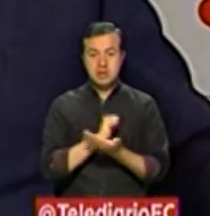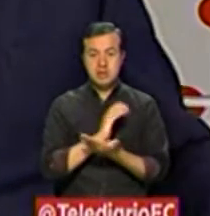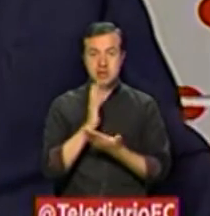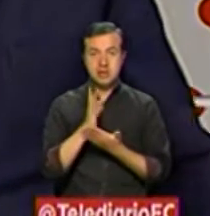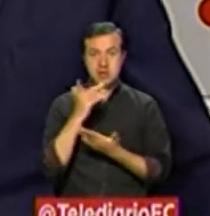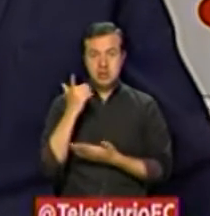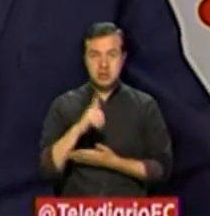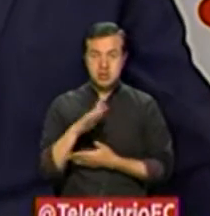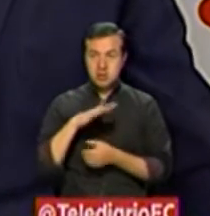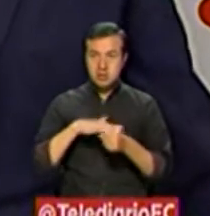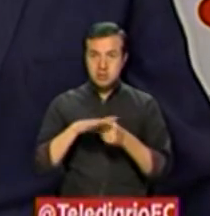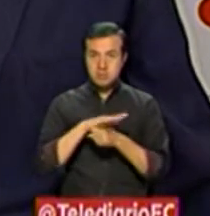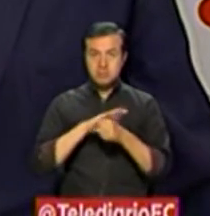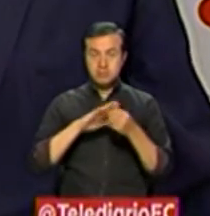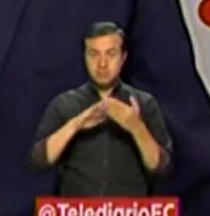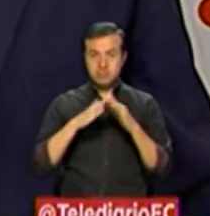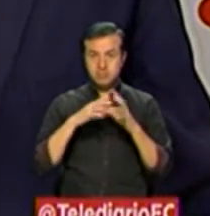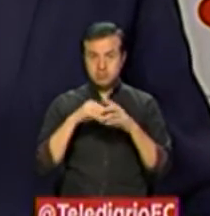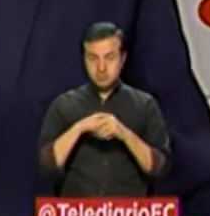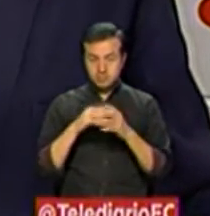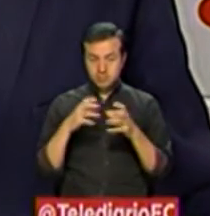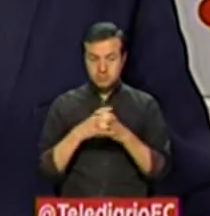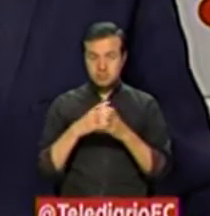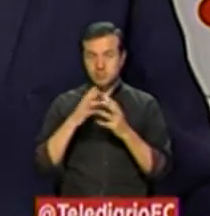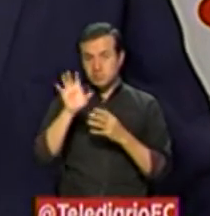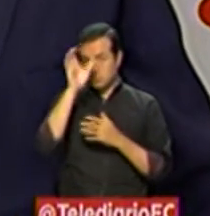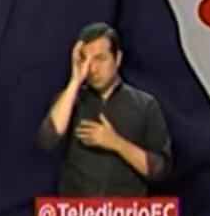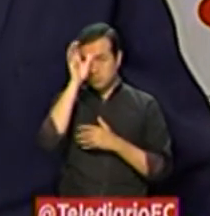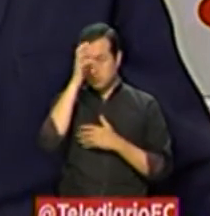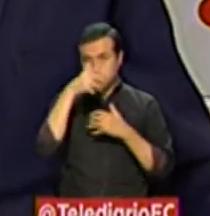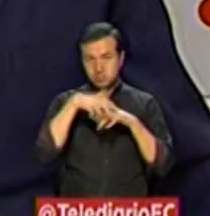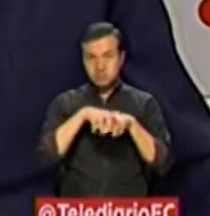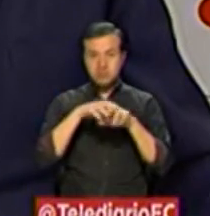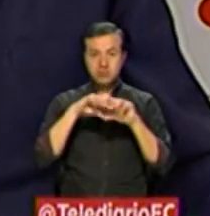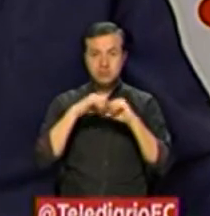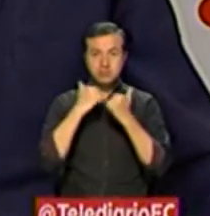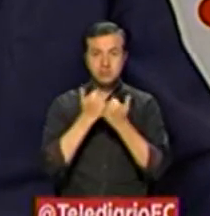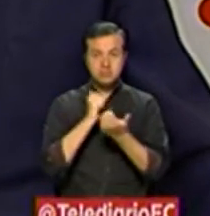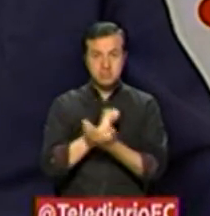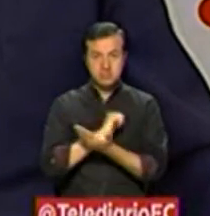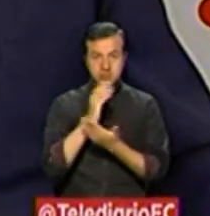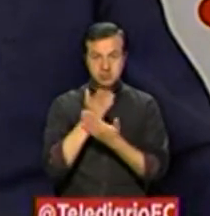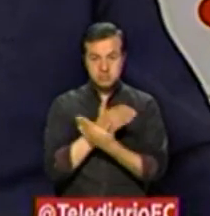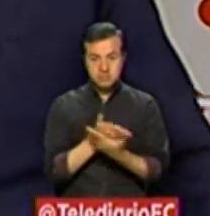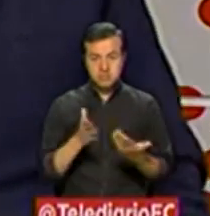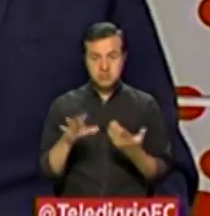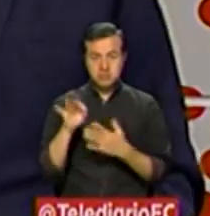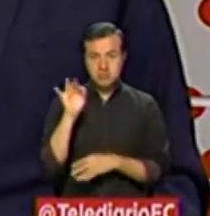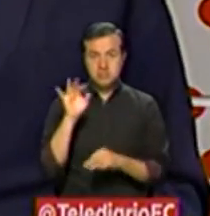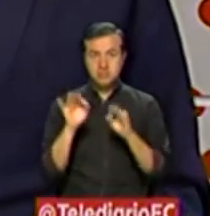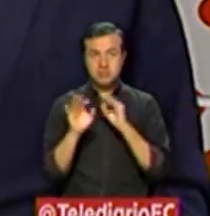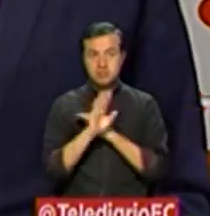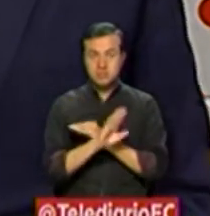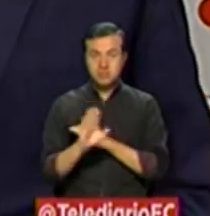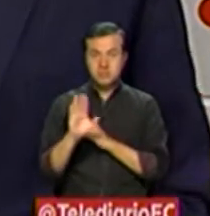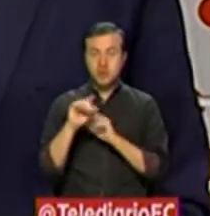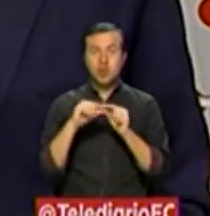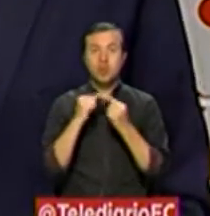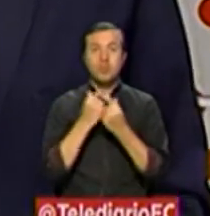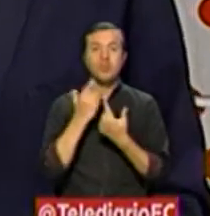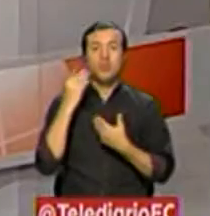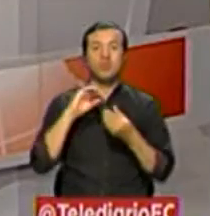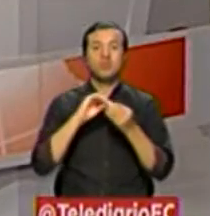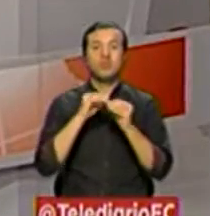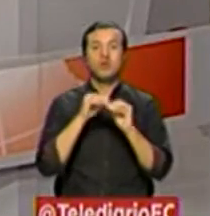de Derechos Colectivos Comunitarios y de la Interculturalidad de la Asamblea Nacional, representante de CREO. Buenos